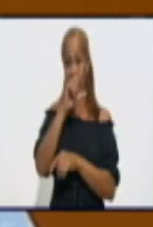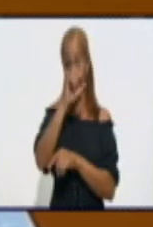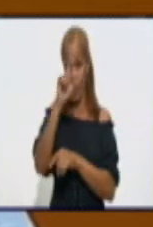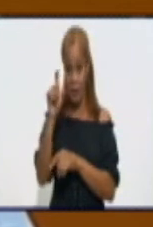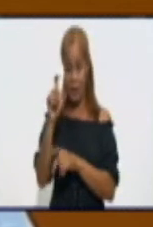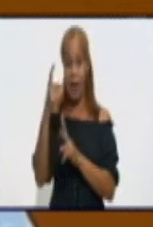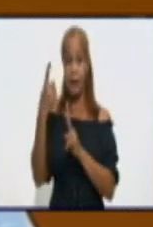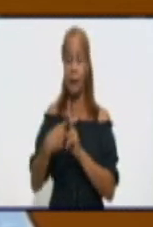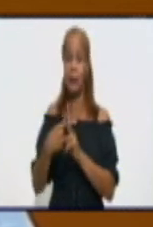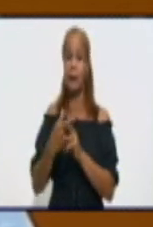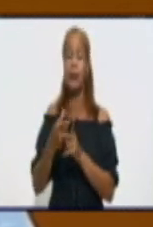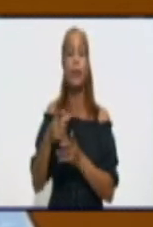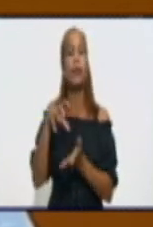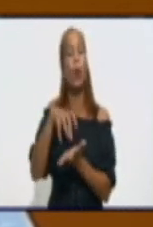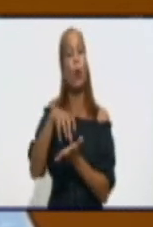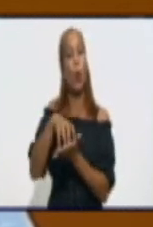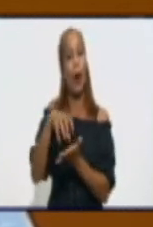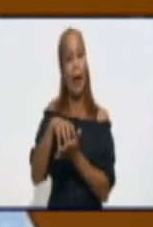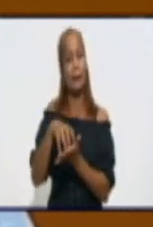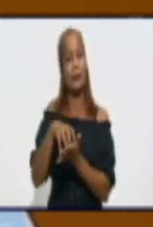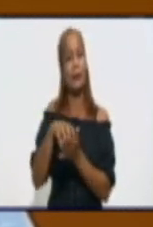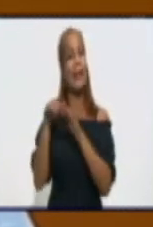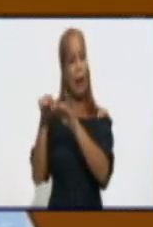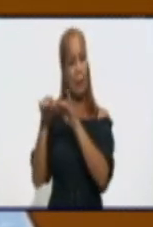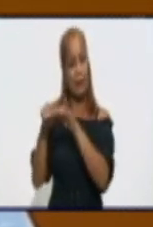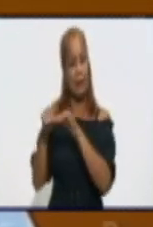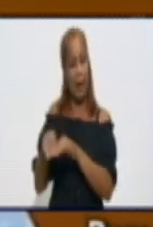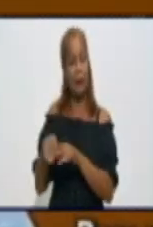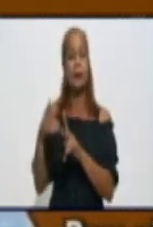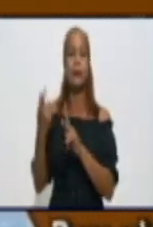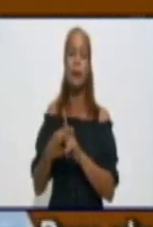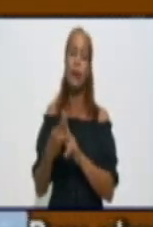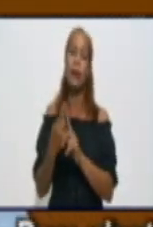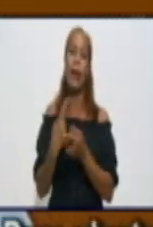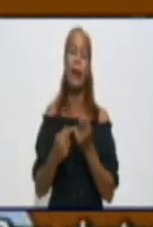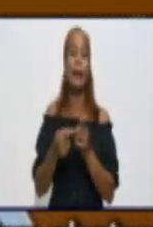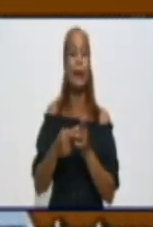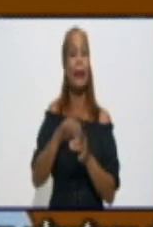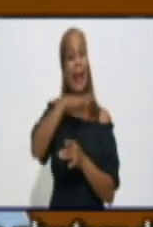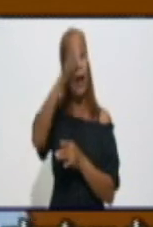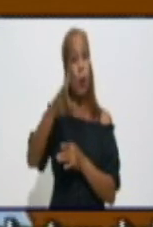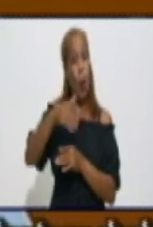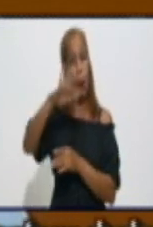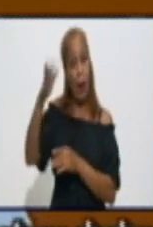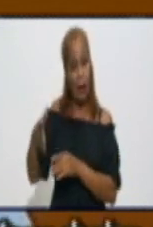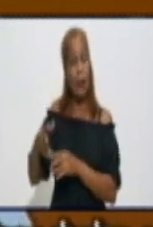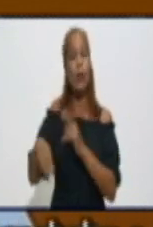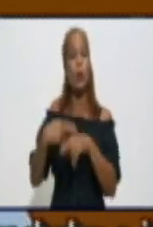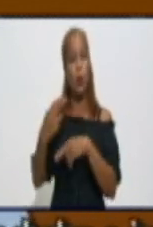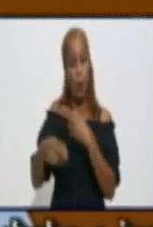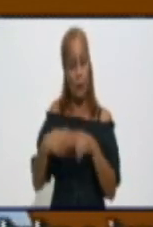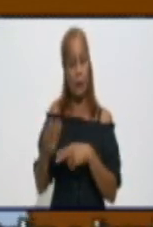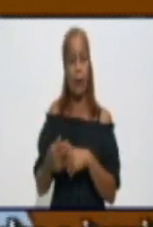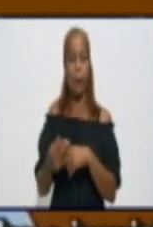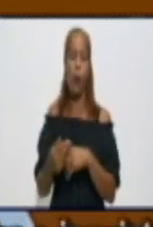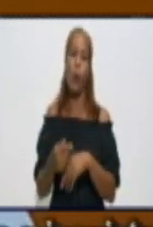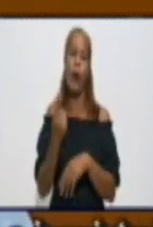Turquino, que hacemos la distribución mensual y la situación de las tiendas del pueblo, que cada